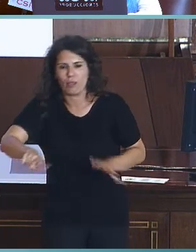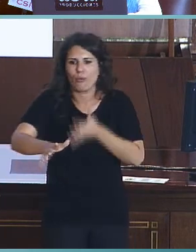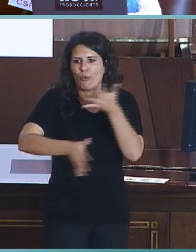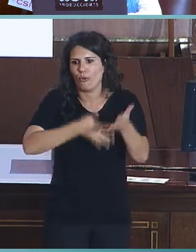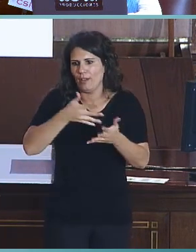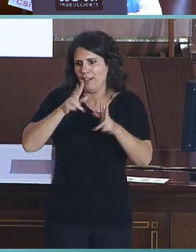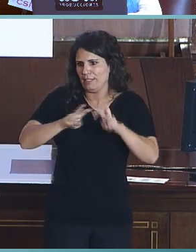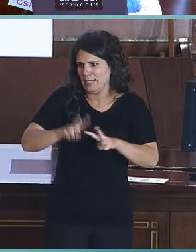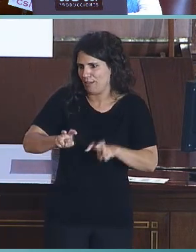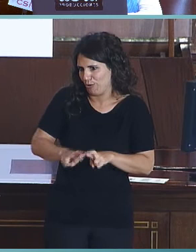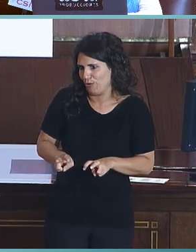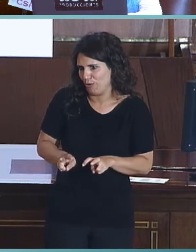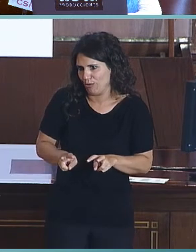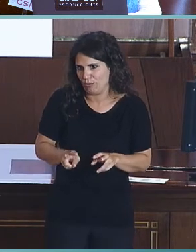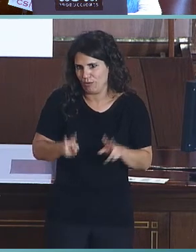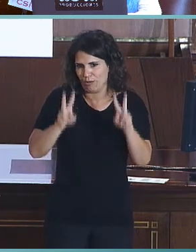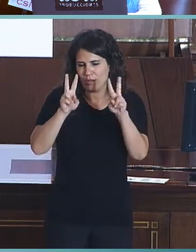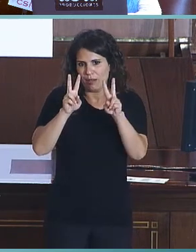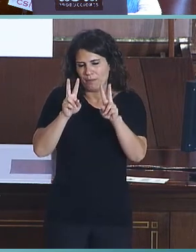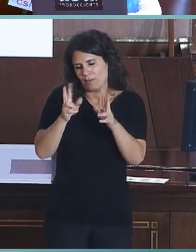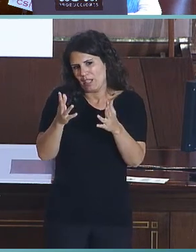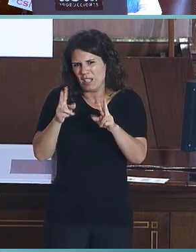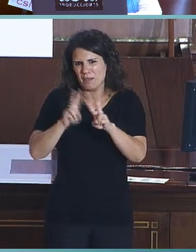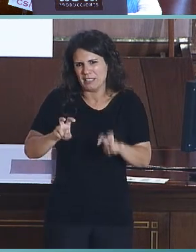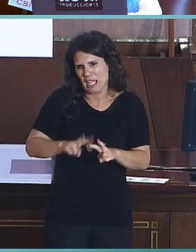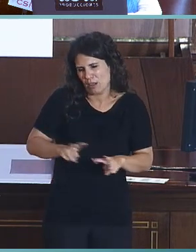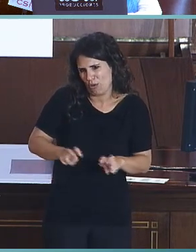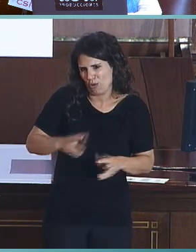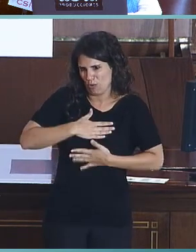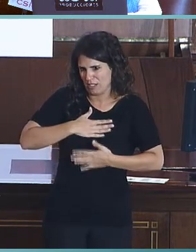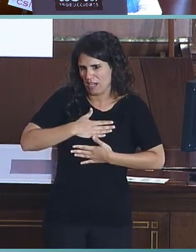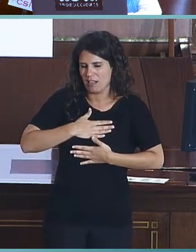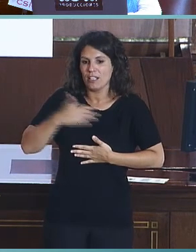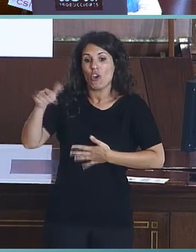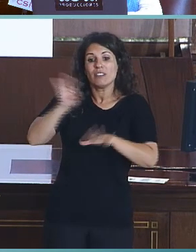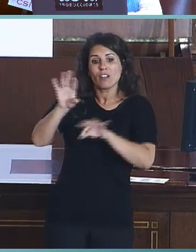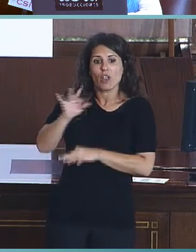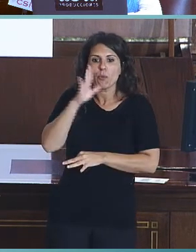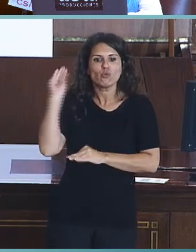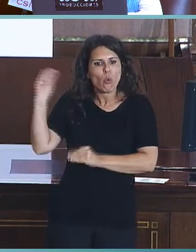estamos realizando, sobre todo por los métodos y por el planteamiento.